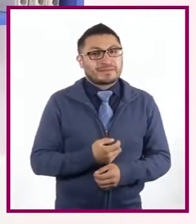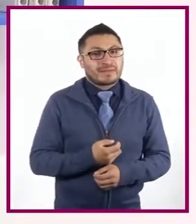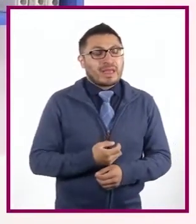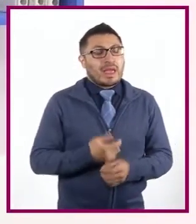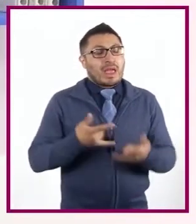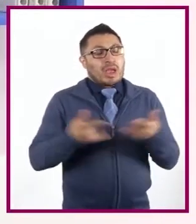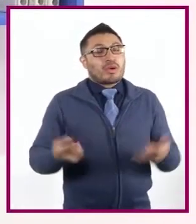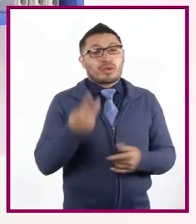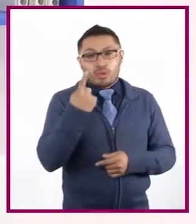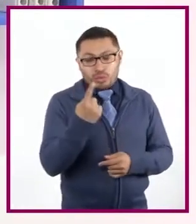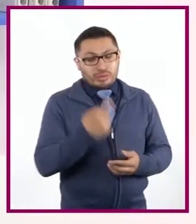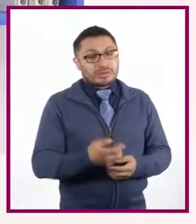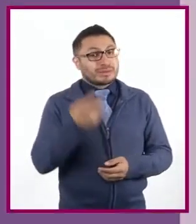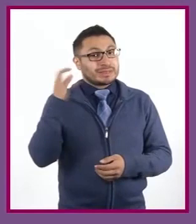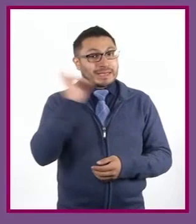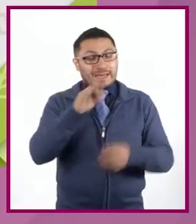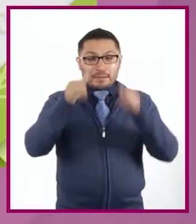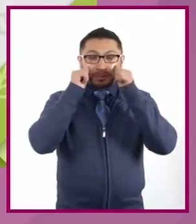nos atrapará la atención.